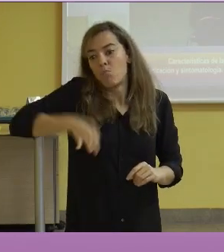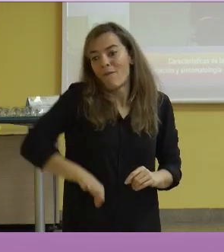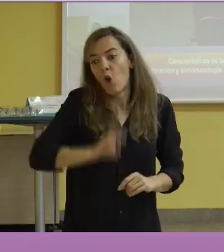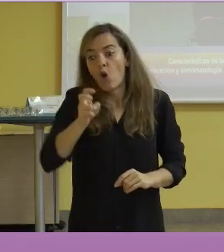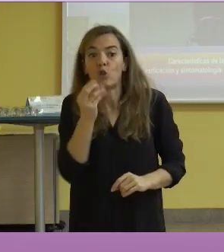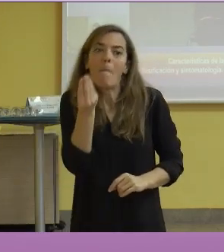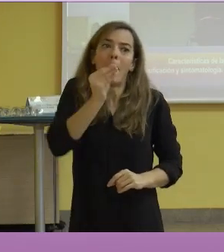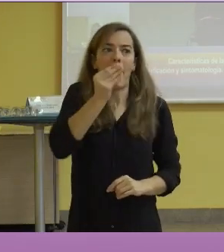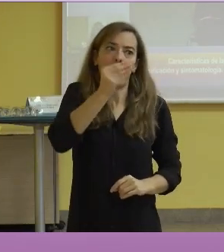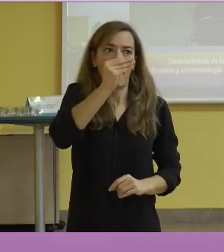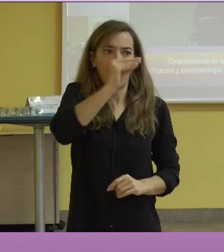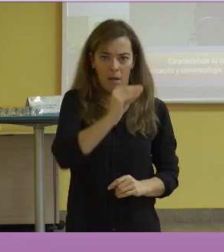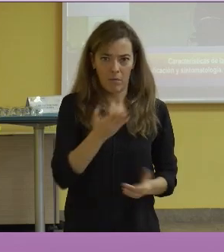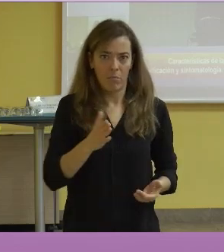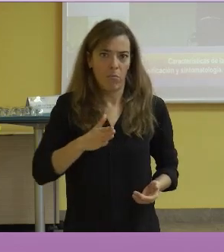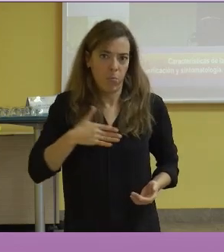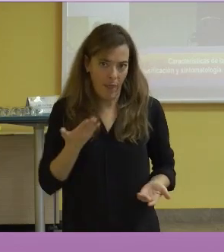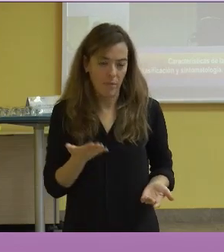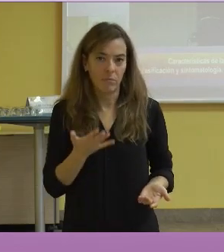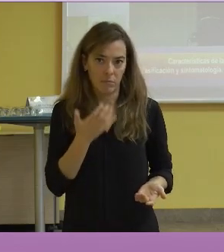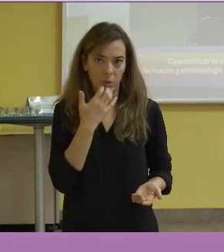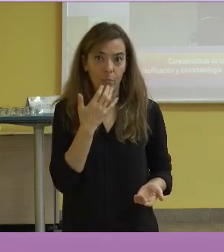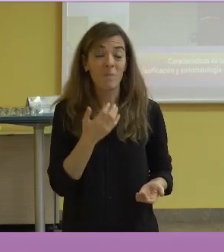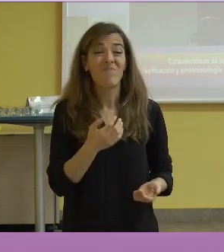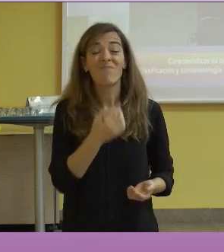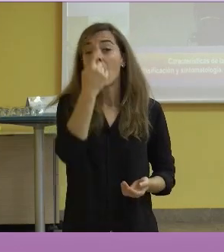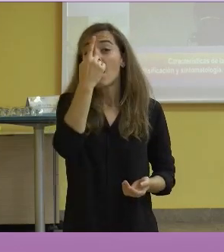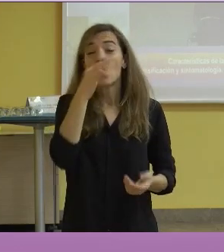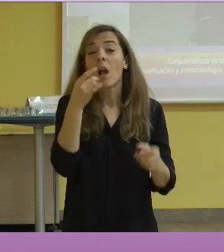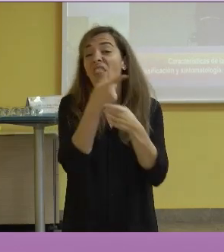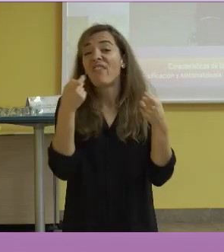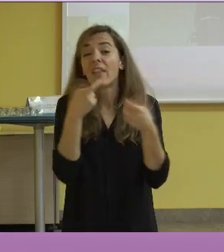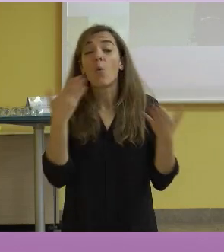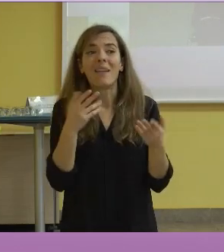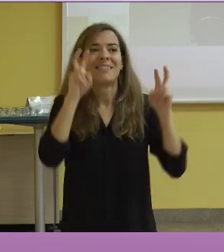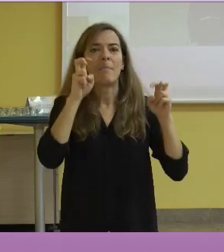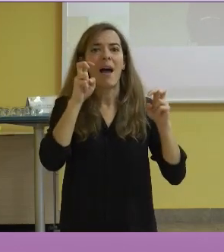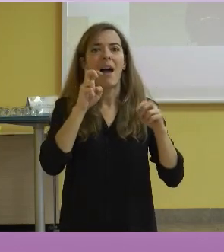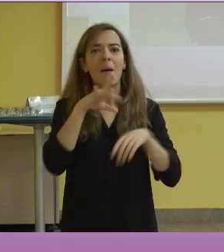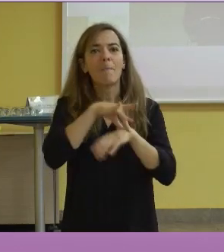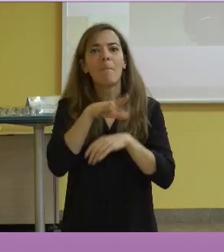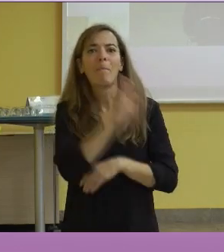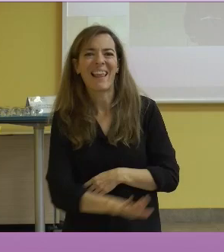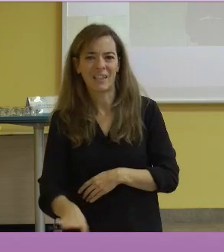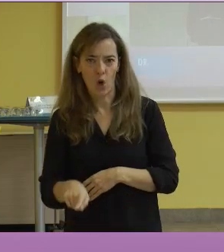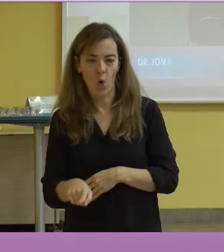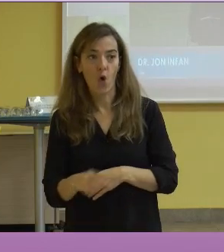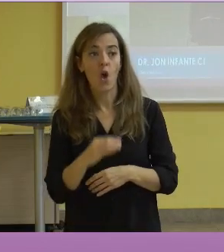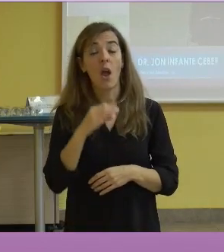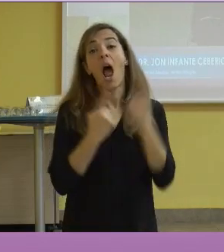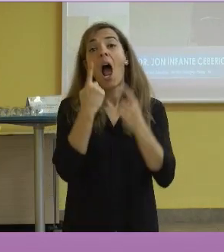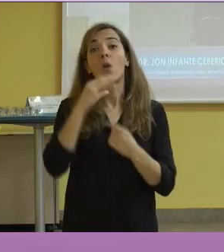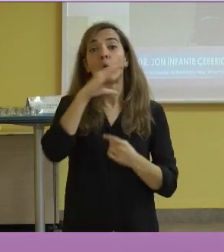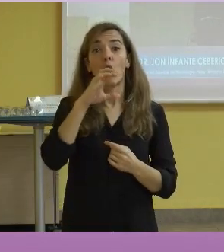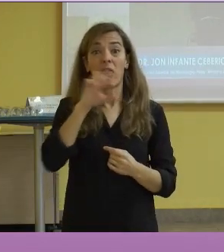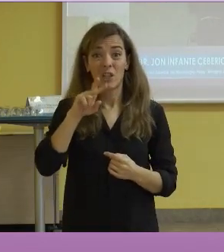equipo adicional o personal adicional. Hay una diferencia que es un poco el tema pediátrico. Eso sí que hay CESUR, por ejemplo, San Joan de